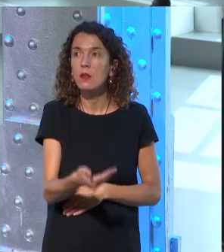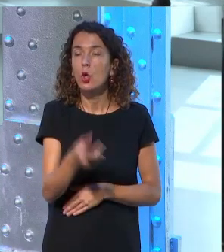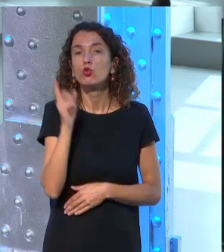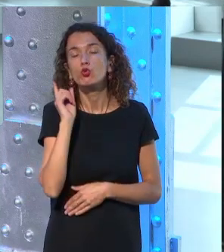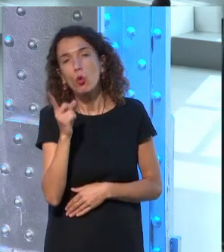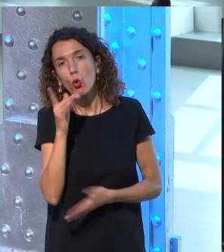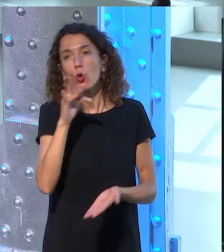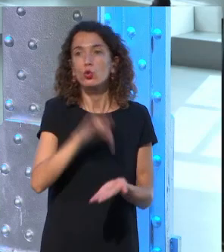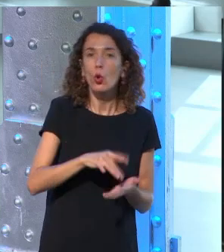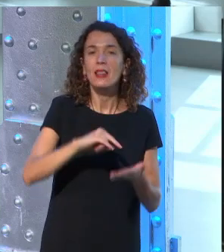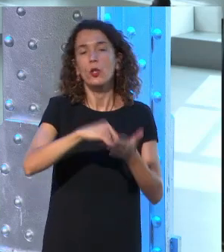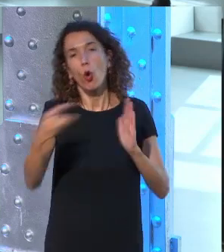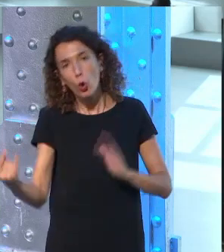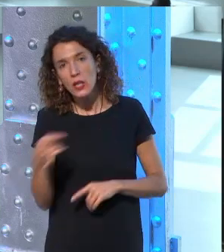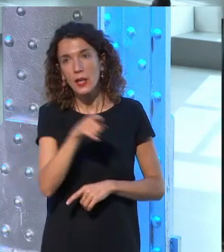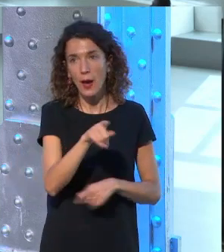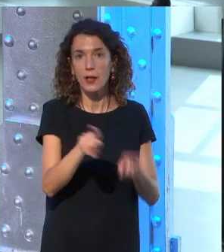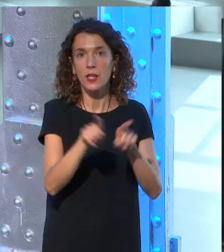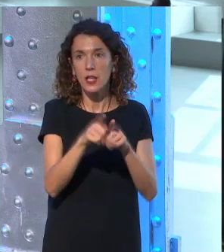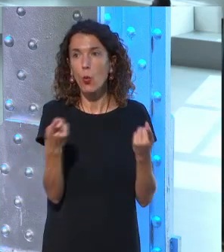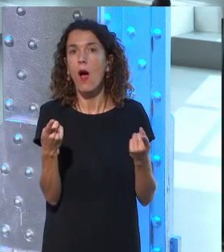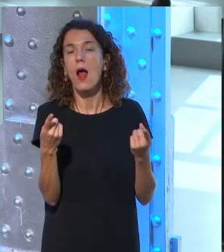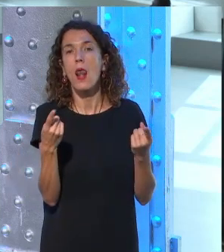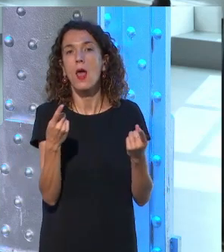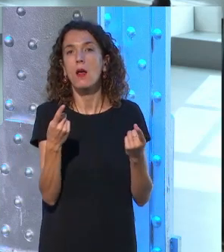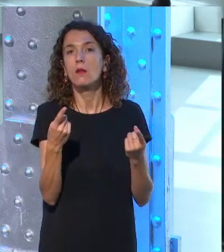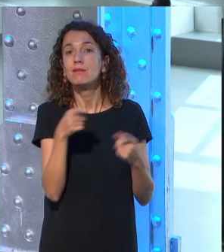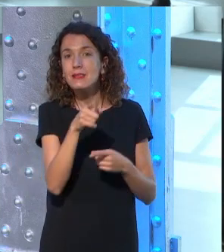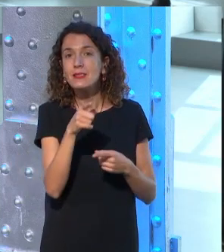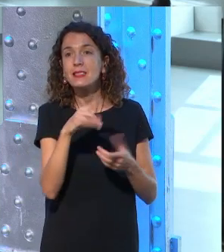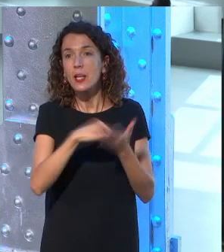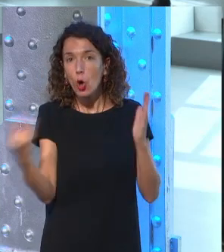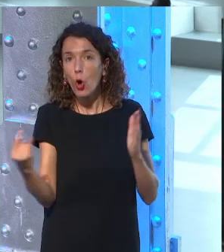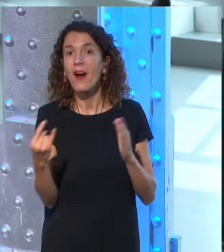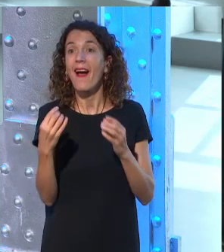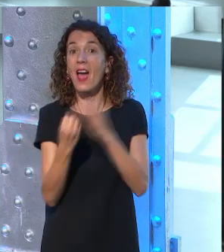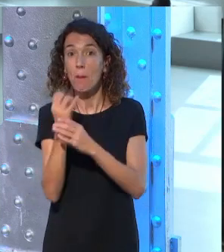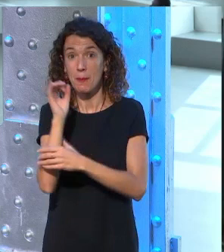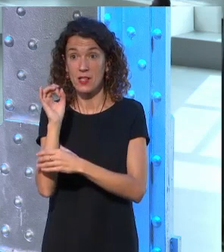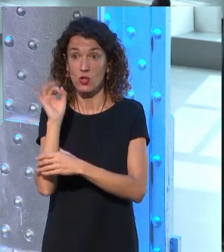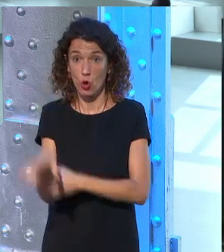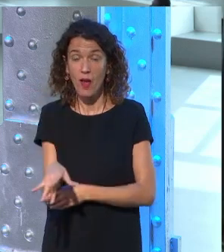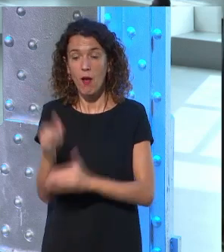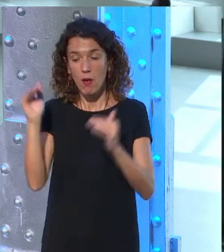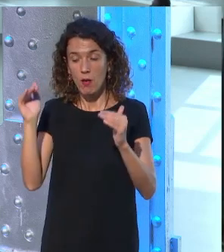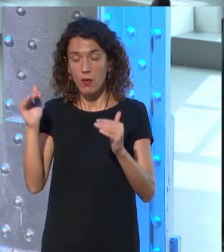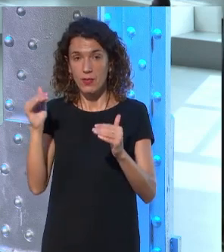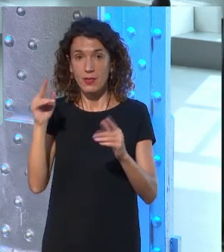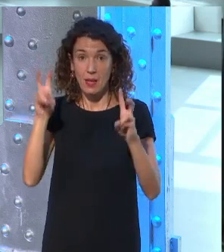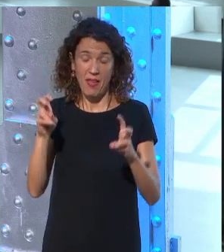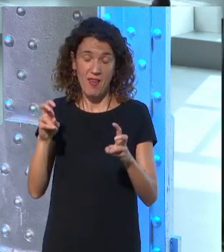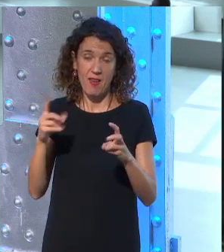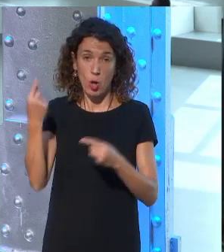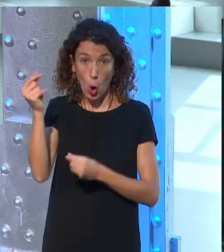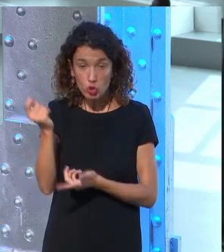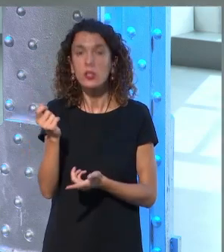solo que las tecnologías bajas emisoras tienen que vencer a las emisoras por un tema de costes, sino que además tienen